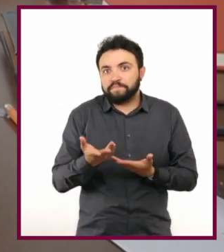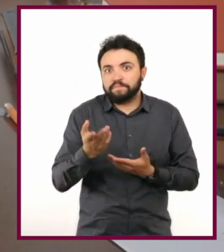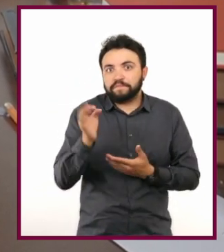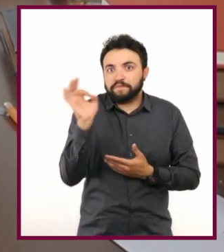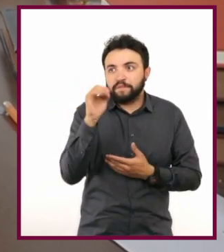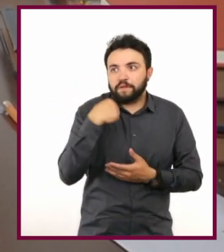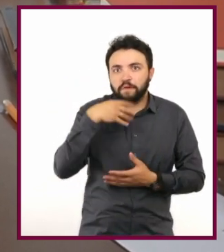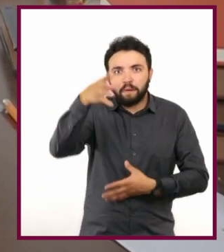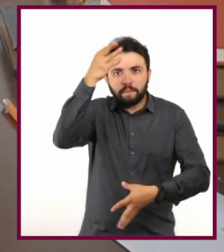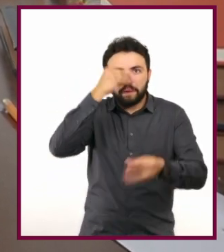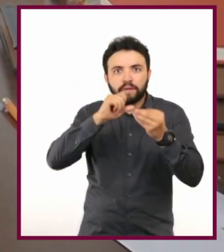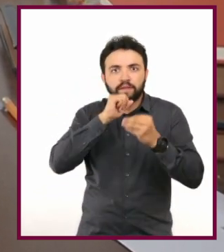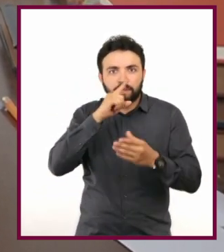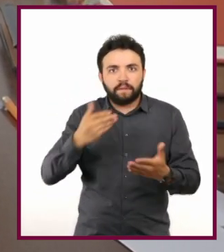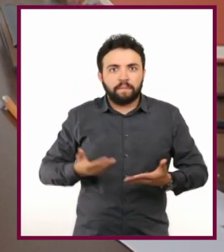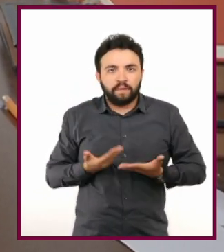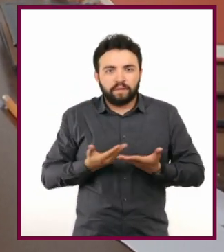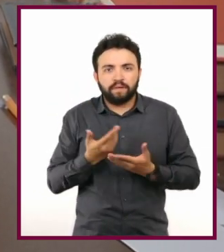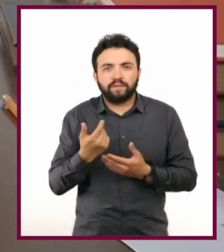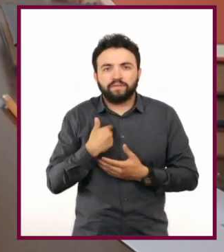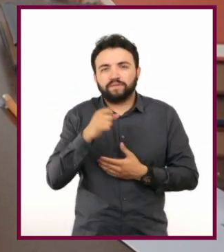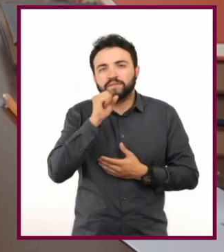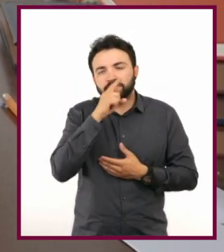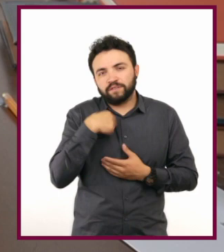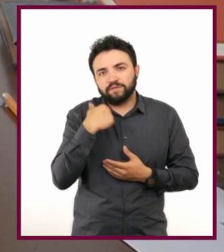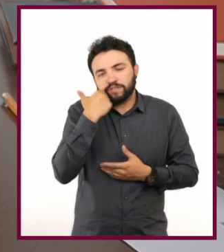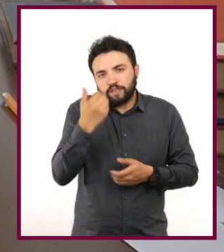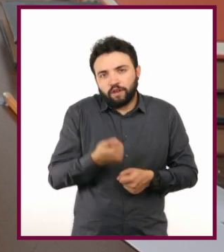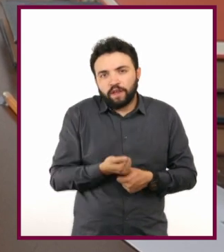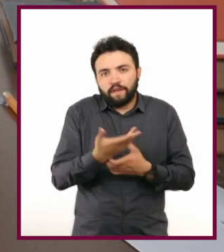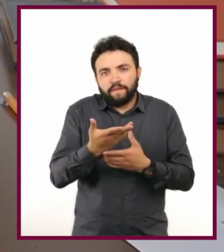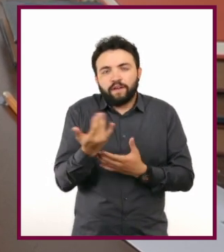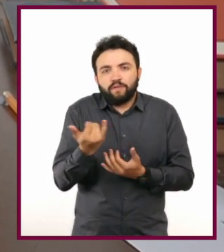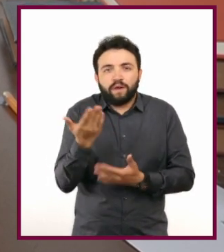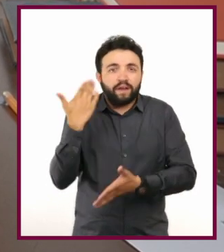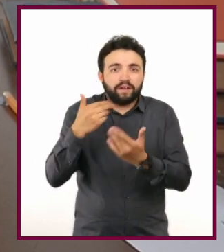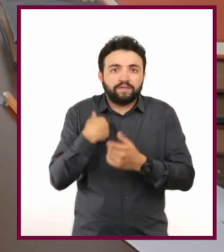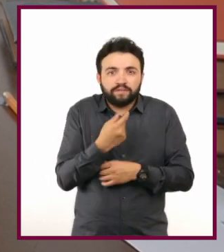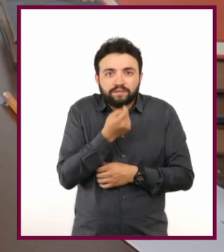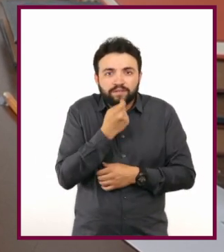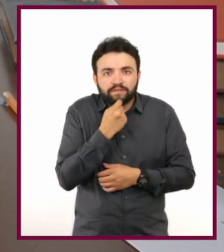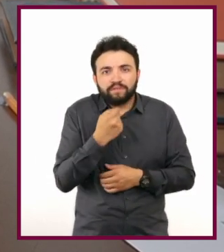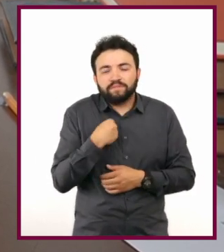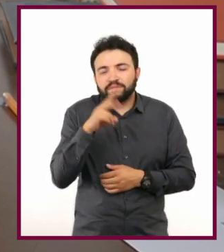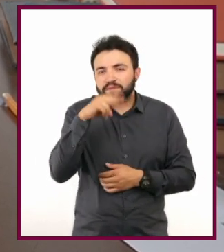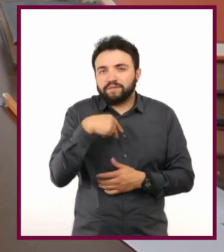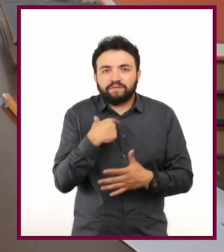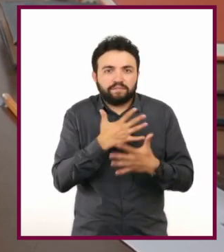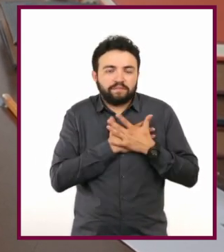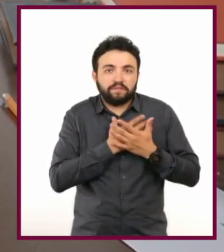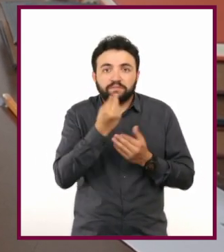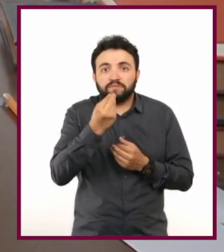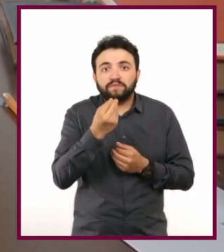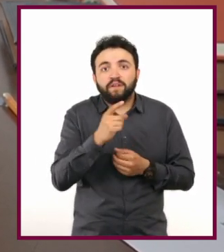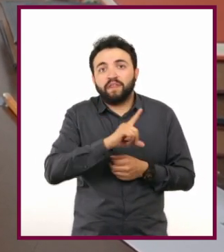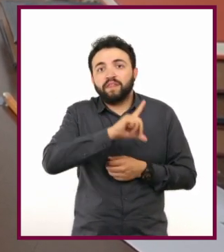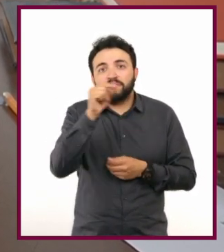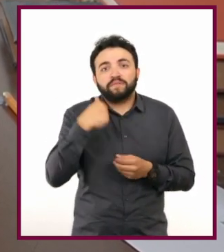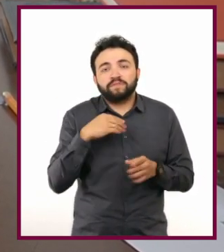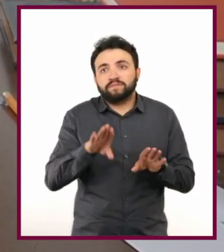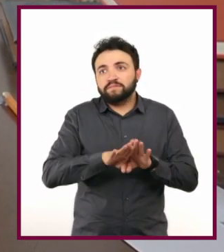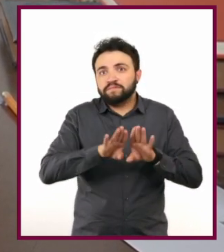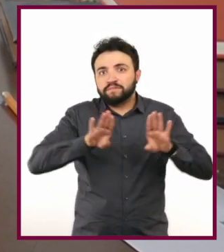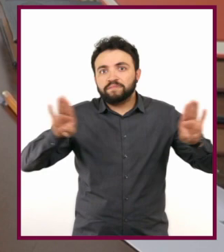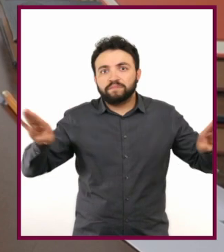hasta capaz que aprendo a bailar. También me gustaría volver a llevarnos como cuando yo era niña. Eras mi adoración. Después nos